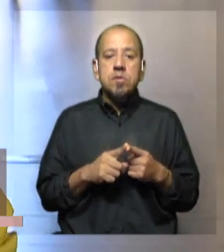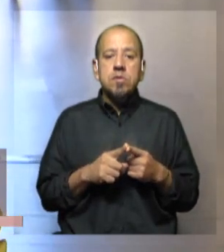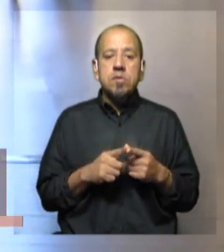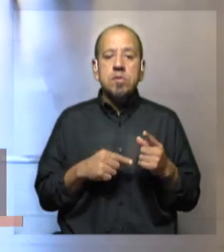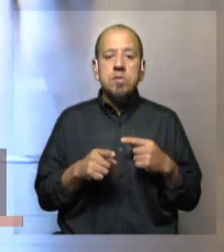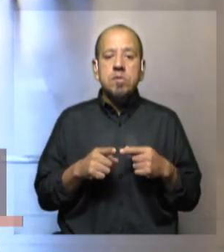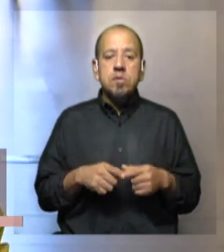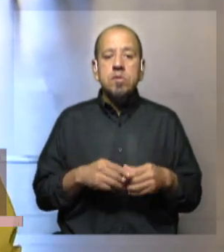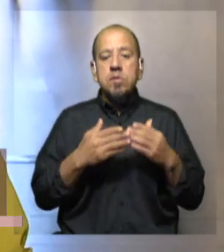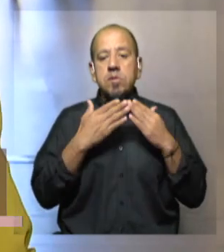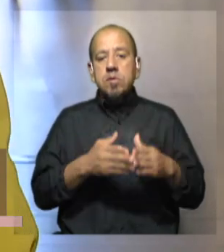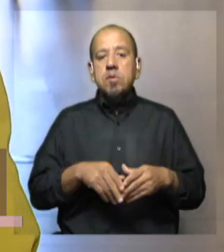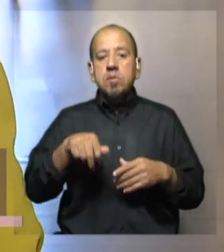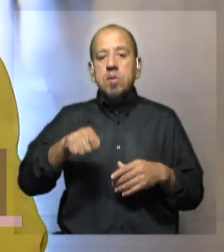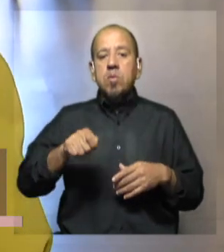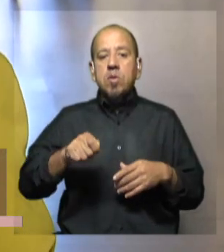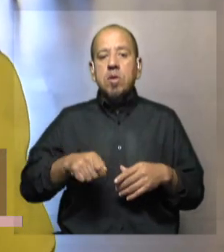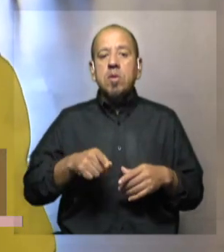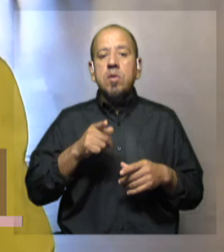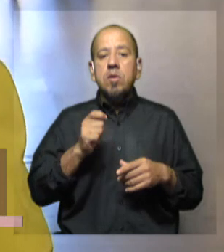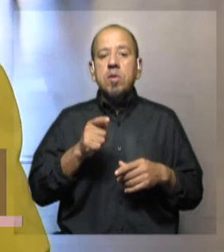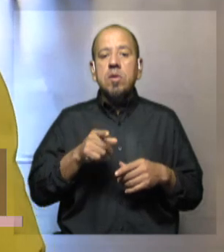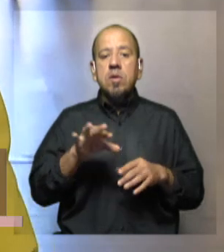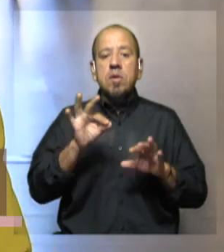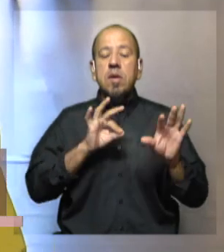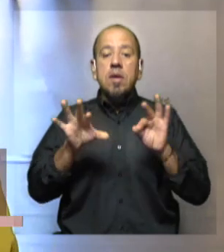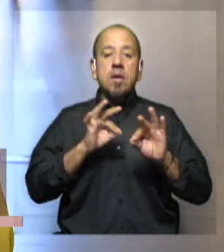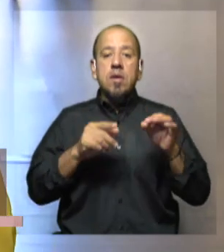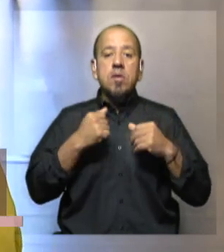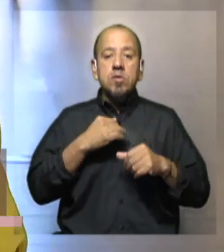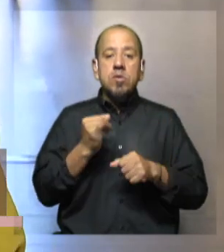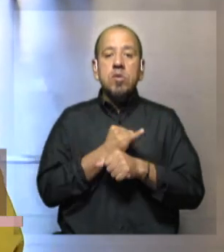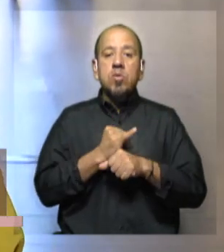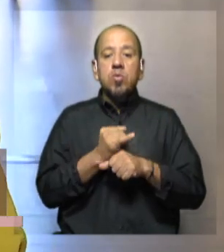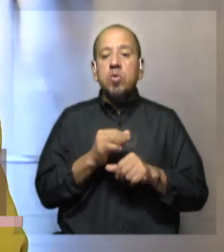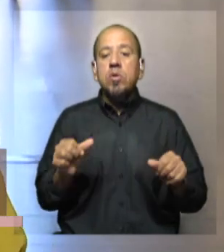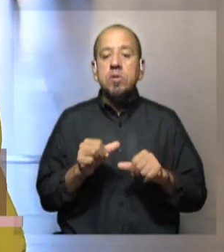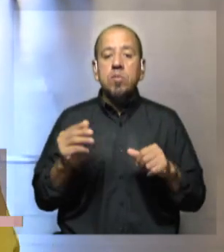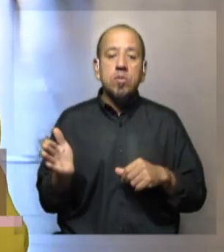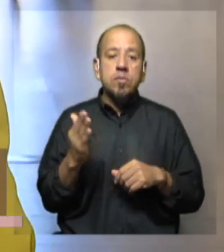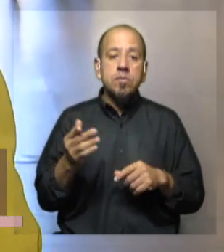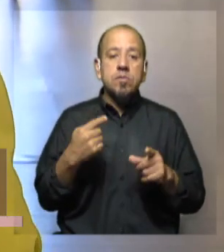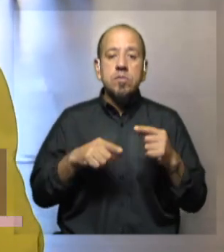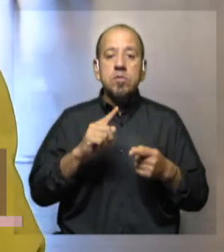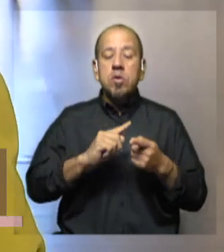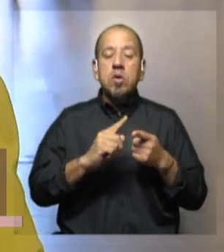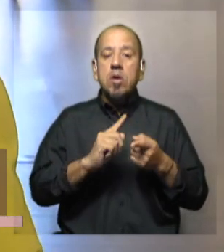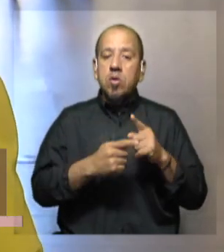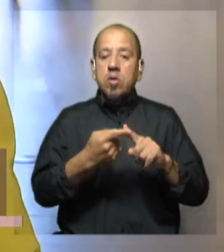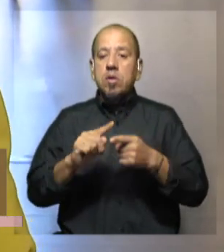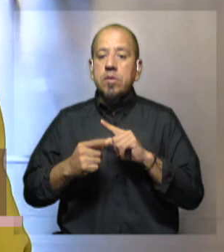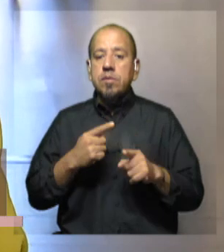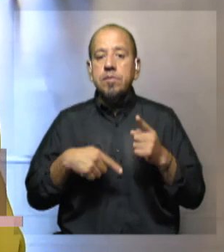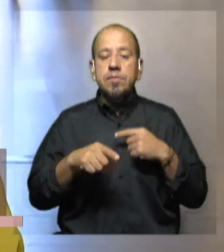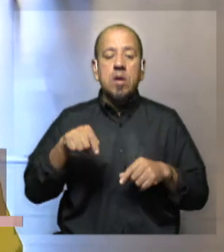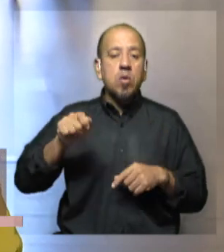una buena pregunta para hacerle al jurado, ¿no? Que es quien elige. Nosotros desde el instituto nos encargamos de la producción y la coordinación, pero el jurado es quien se ocupa de definir